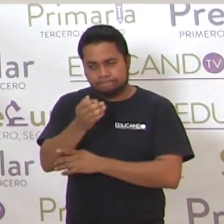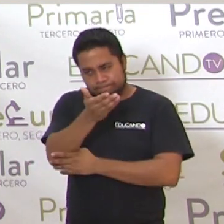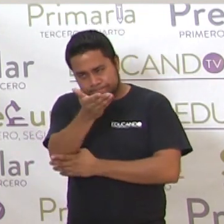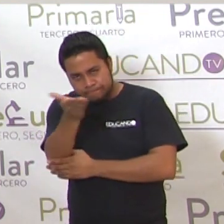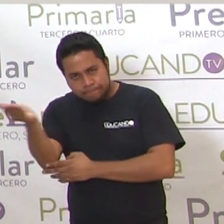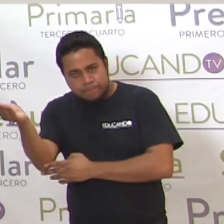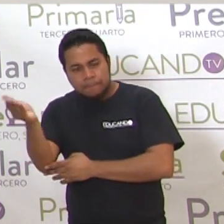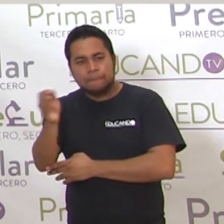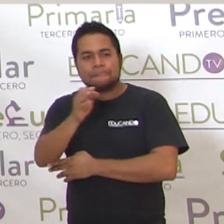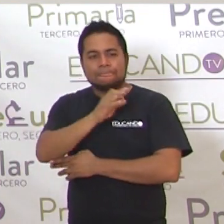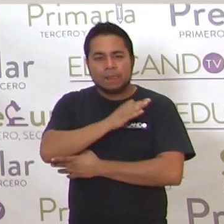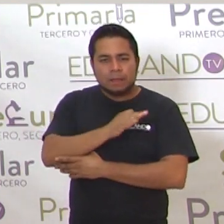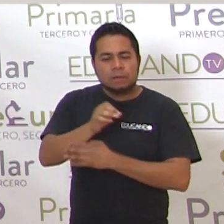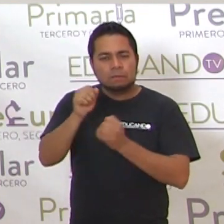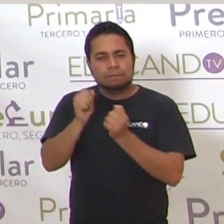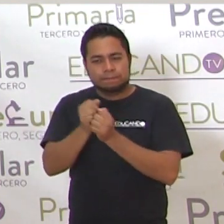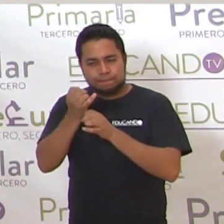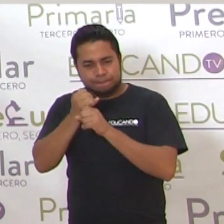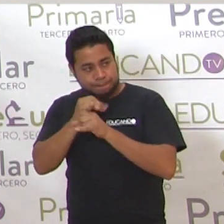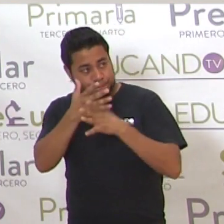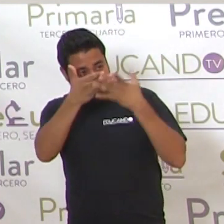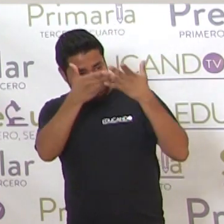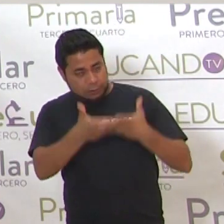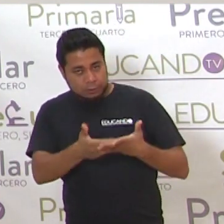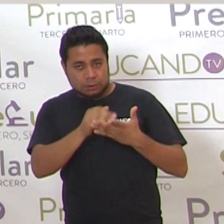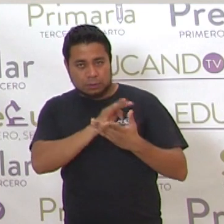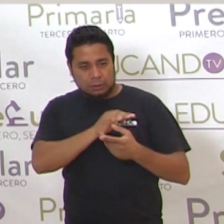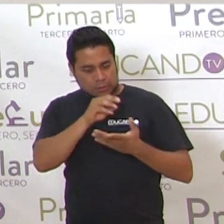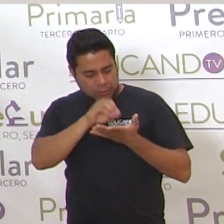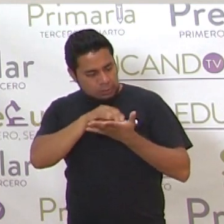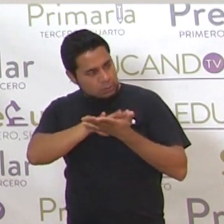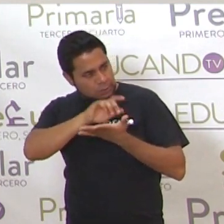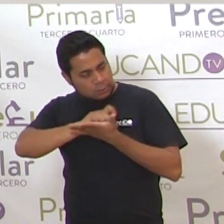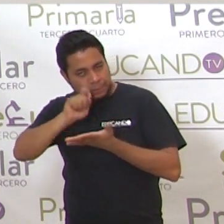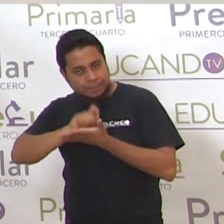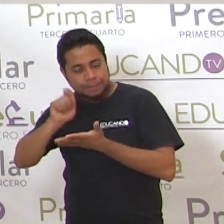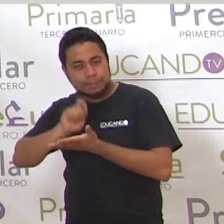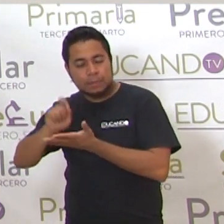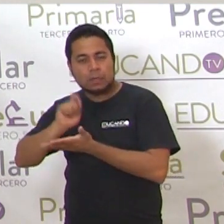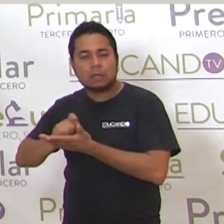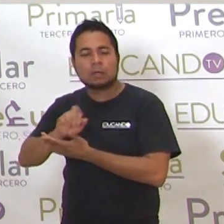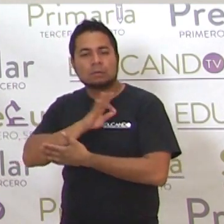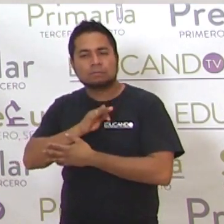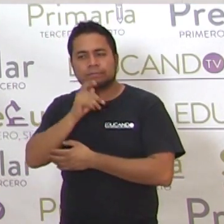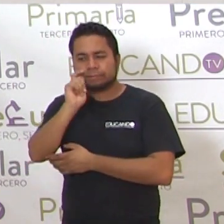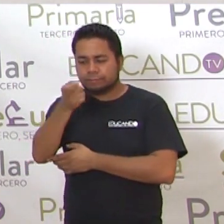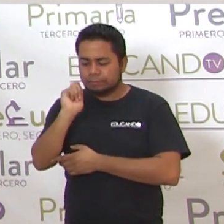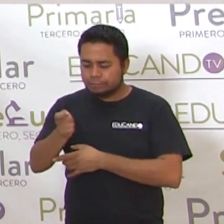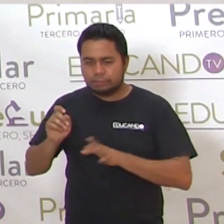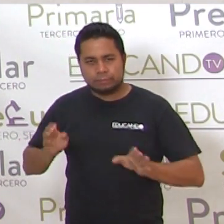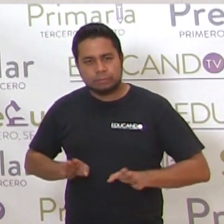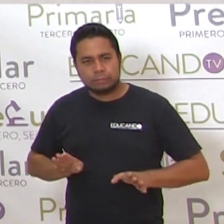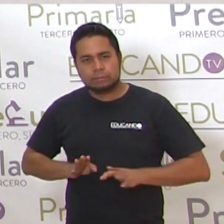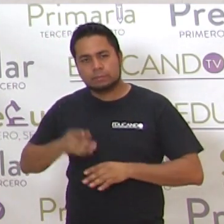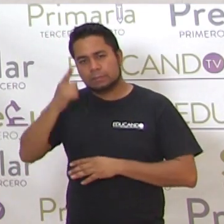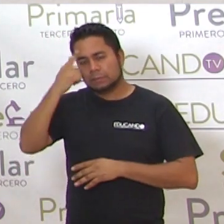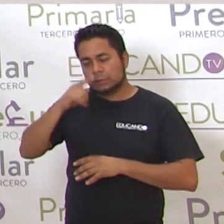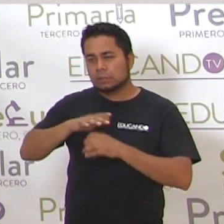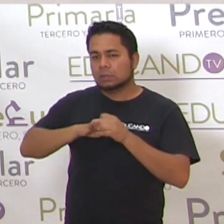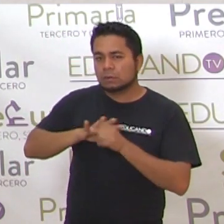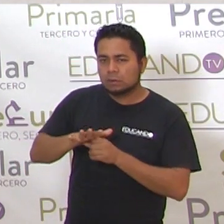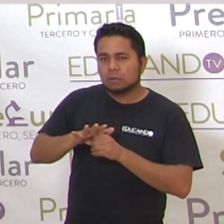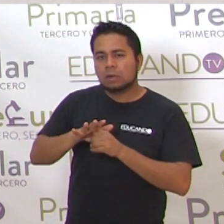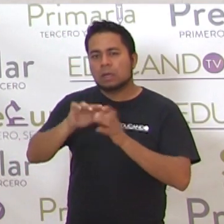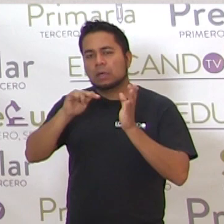una base de información y que eso te va a permitir ir reconociendo las características y las herramientas